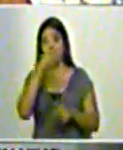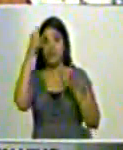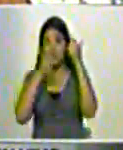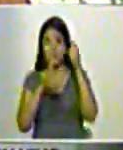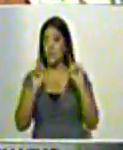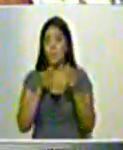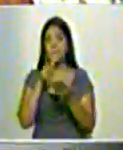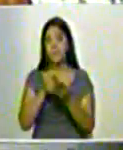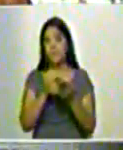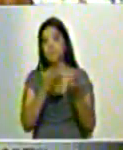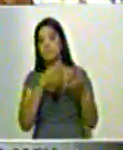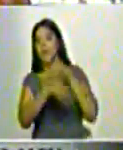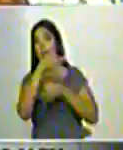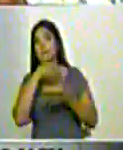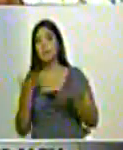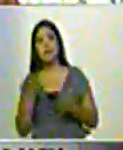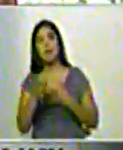tener que explicarlo, porque tiene que